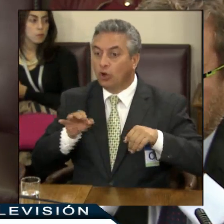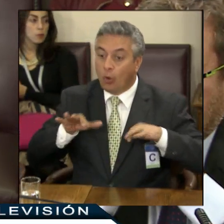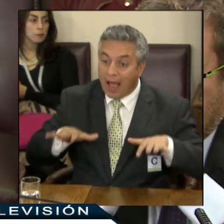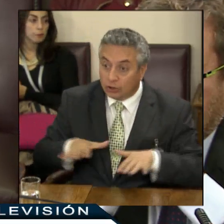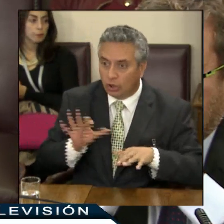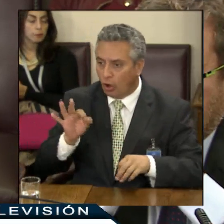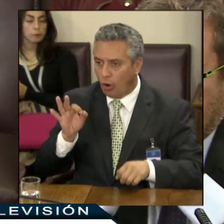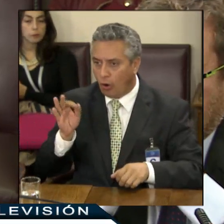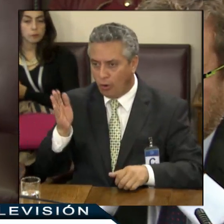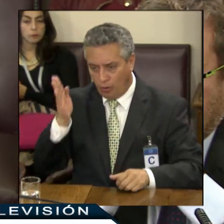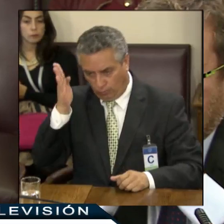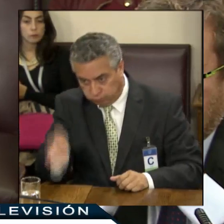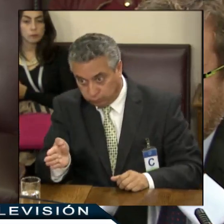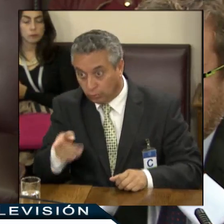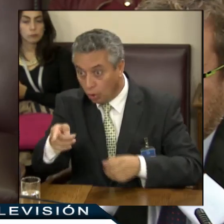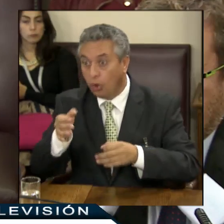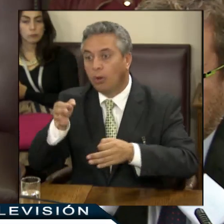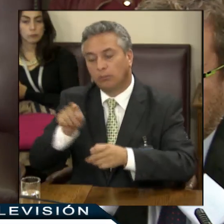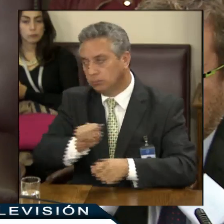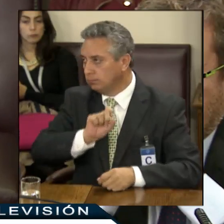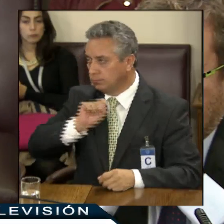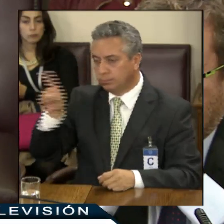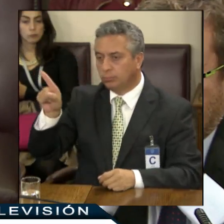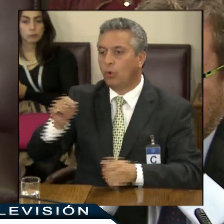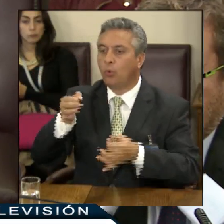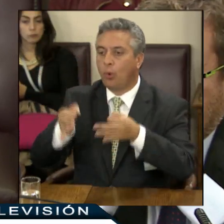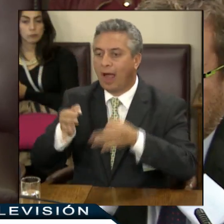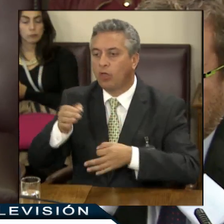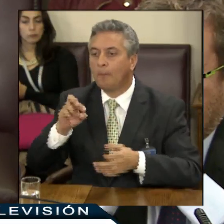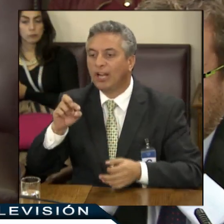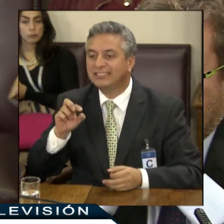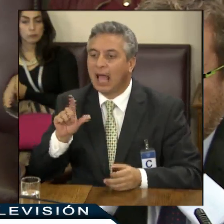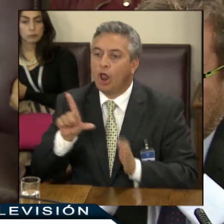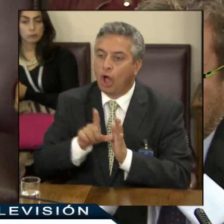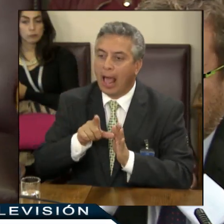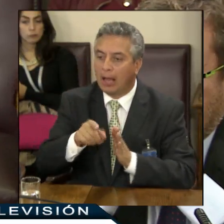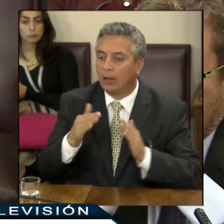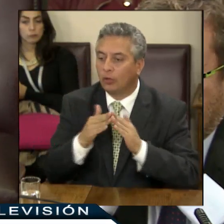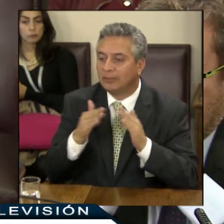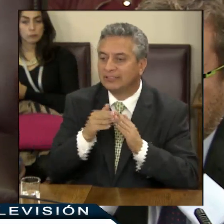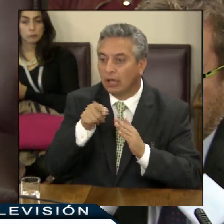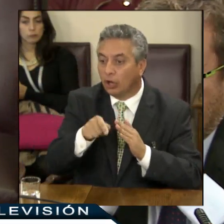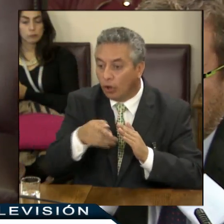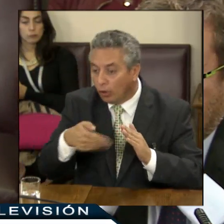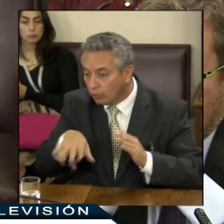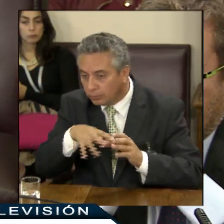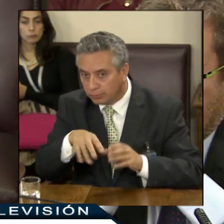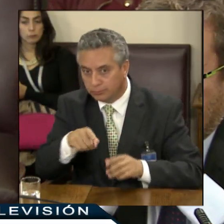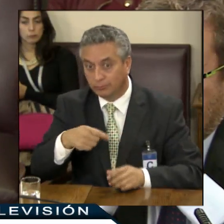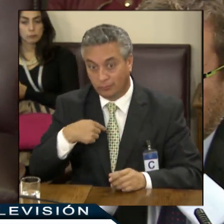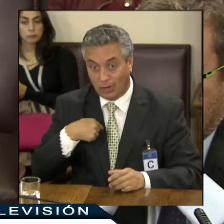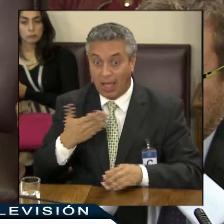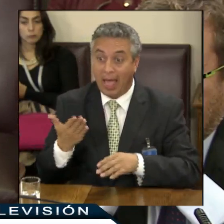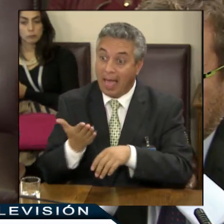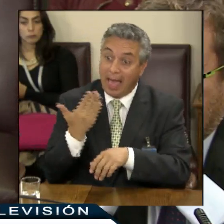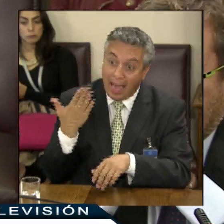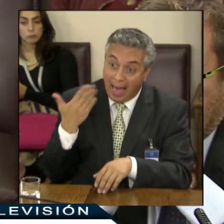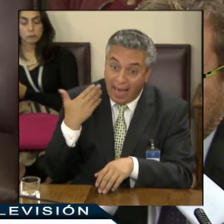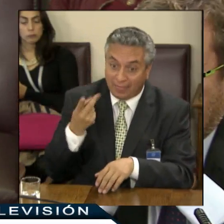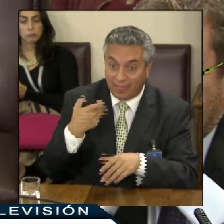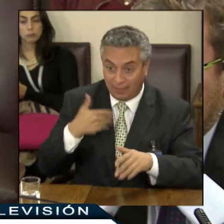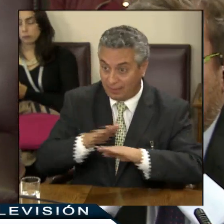omisión arbitraria ante el juzgado policía local del domicilio del afectado yo antes de de terminar